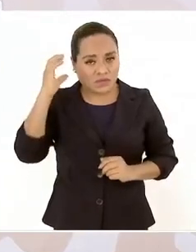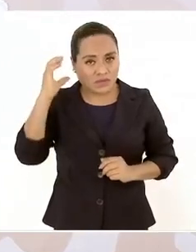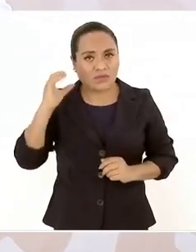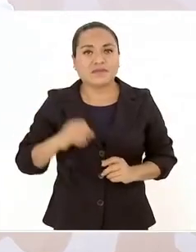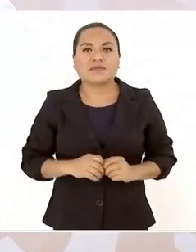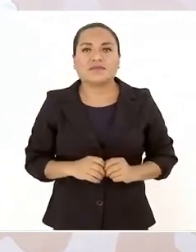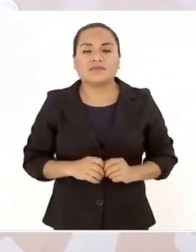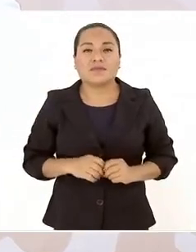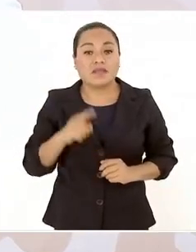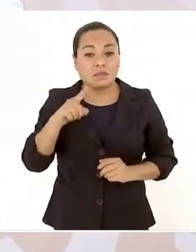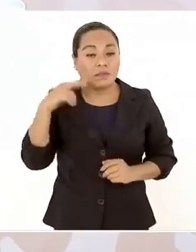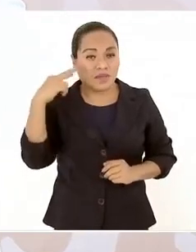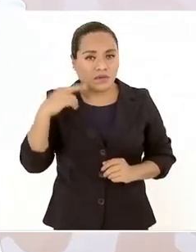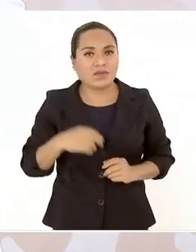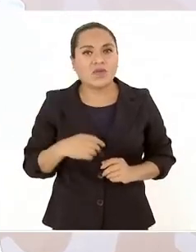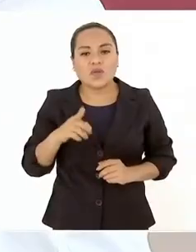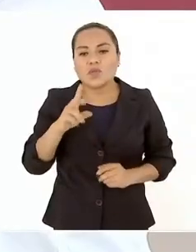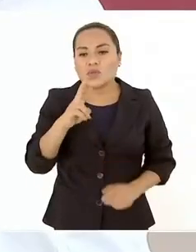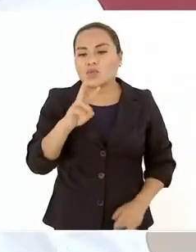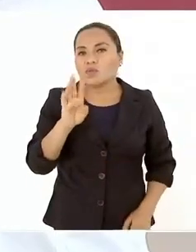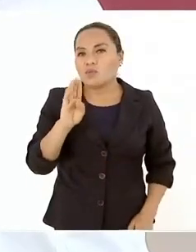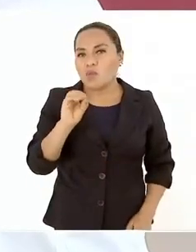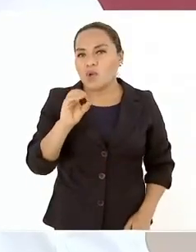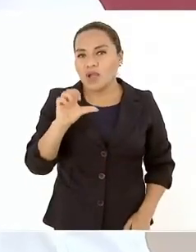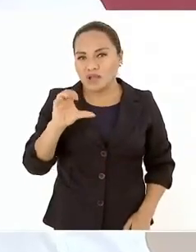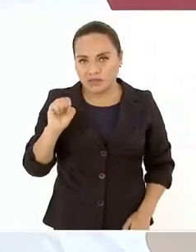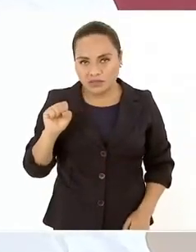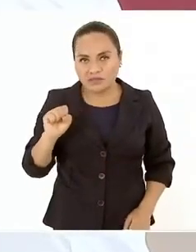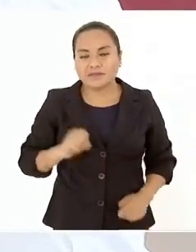Coatzacoalcos, Dos Bocas,